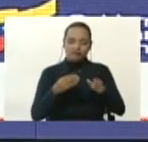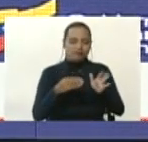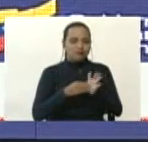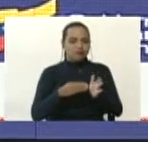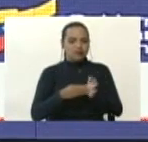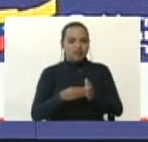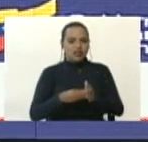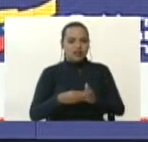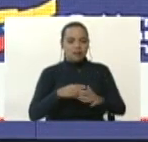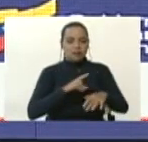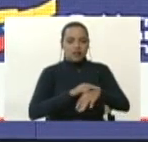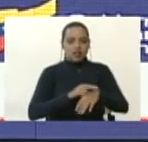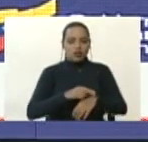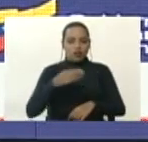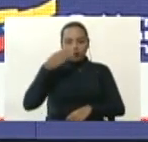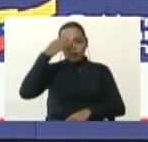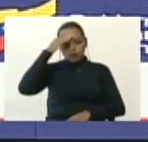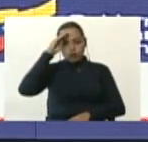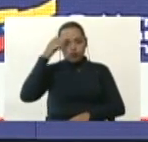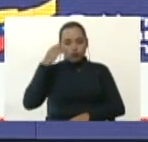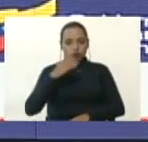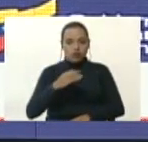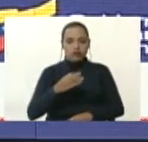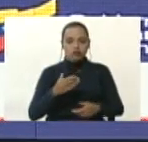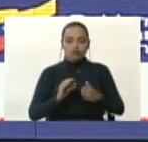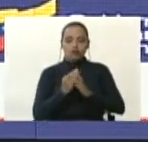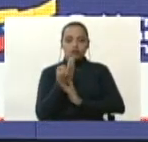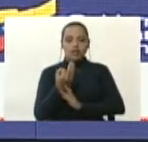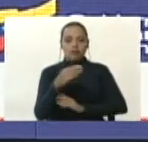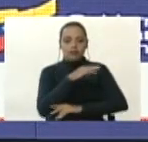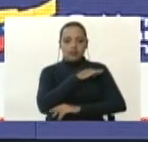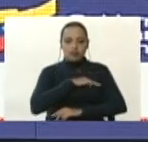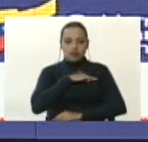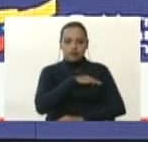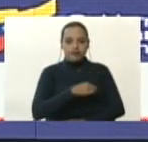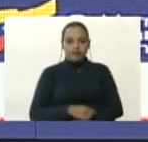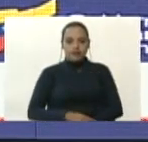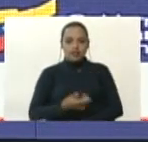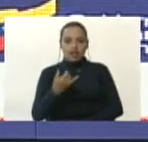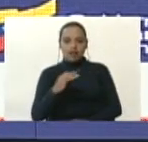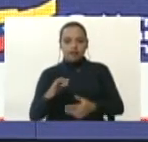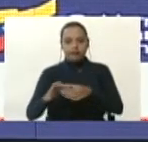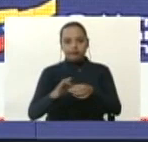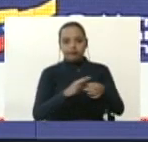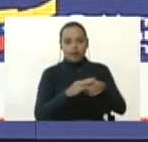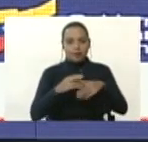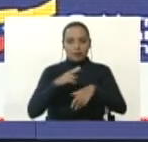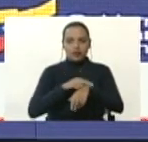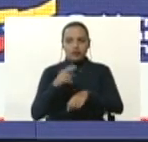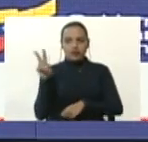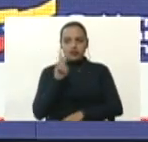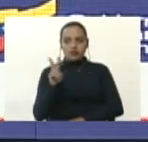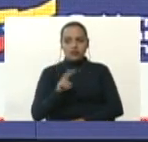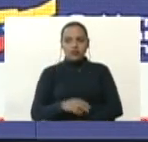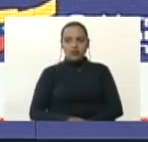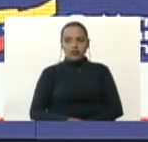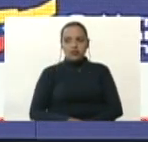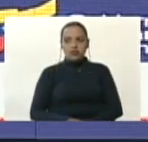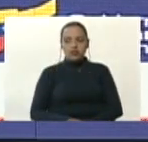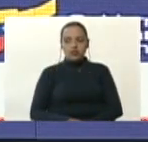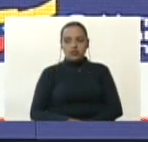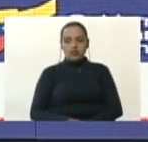fundar la misión Barrio Adentro. Y ahora estamos integrados, los médicos integrales comunitarios venezolanos y